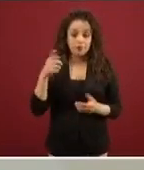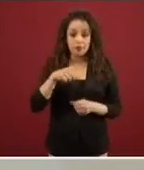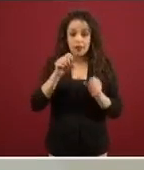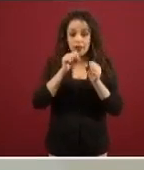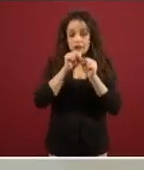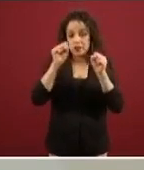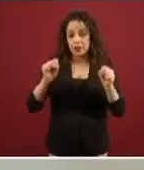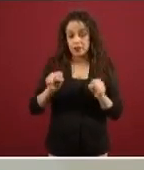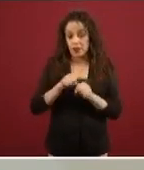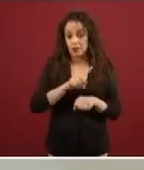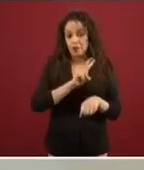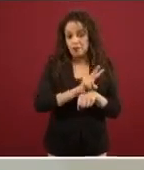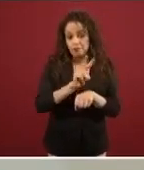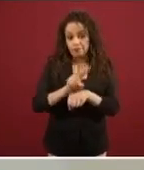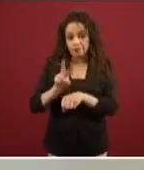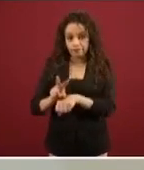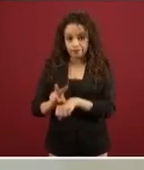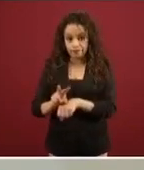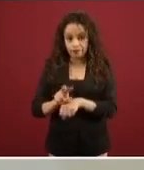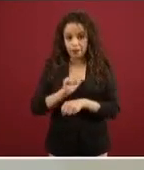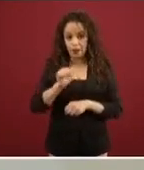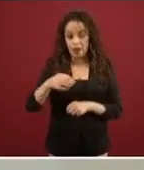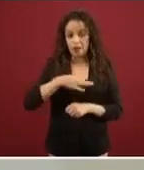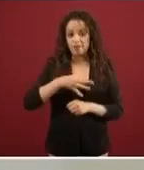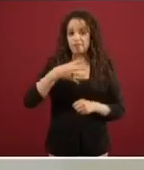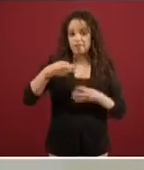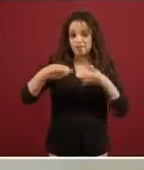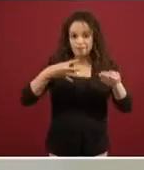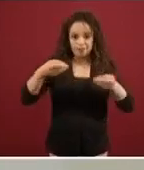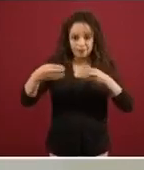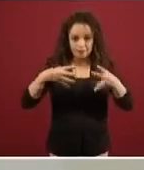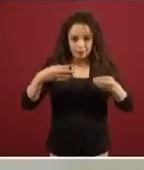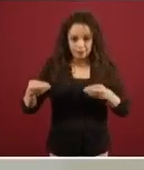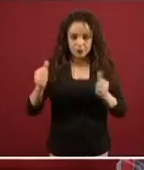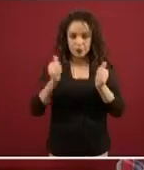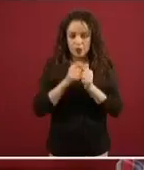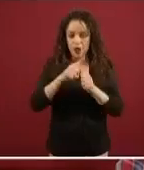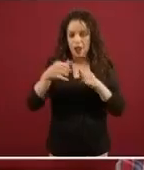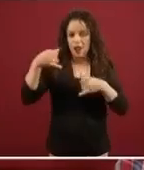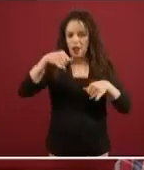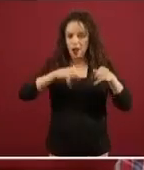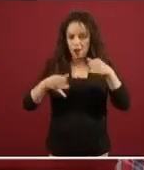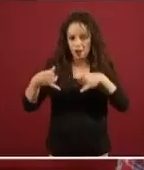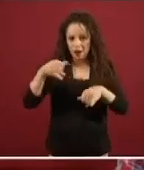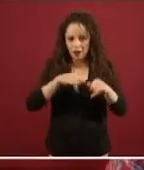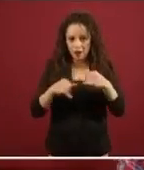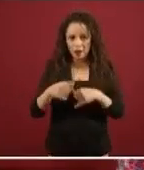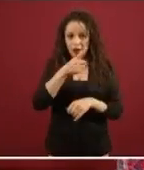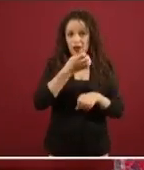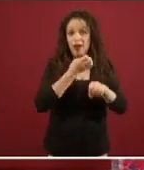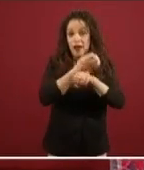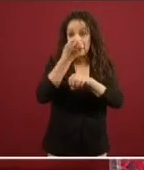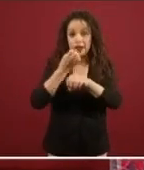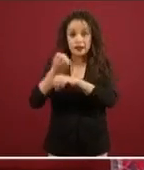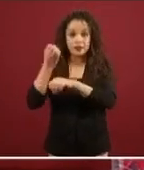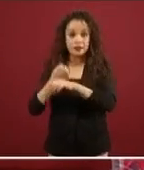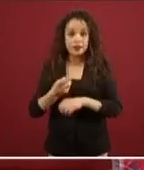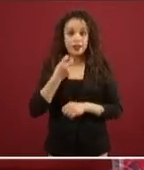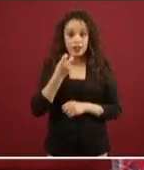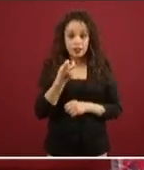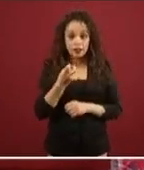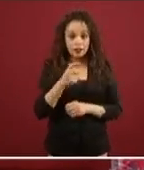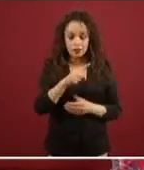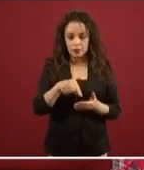Nacional de Vigilancia, componente epidemiología, componente laboratorio, y es precisamente de los estados de donde toda